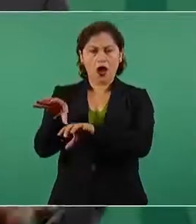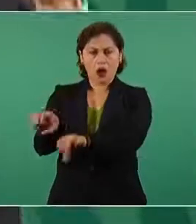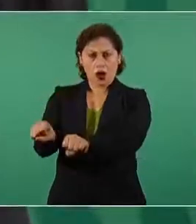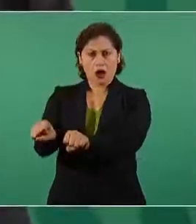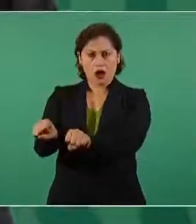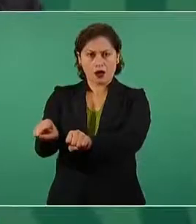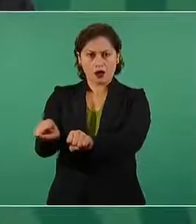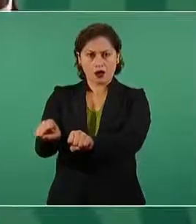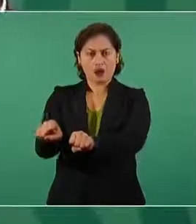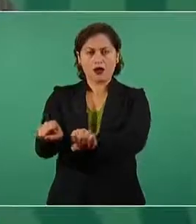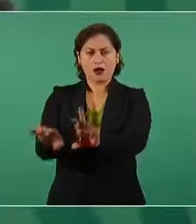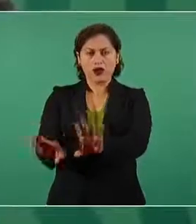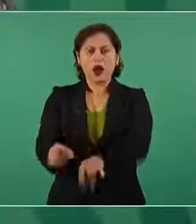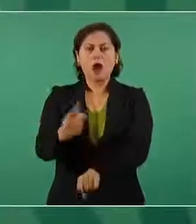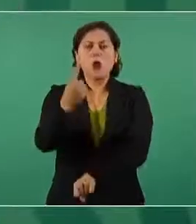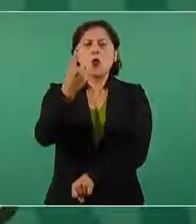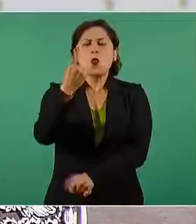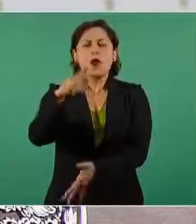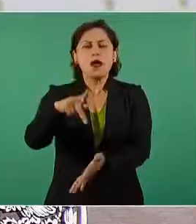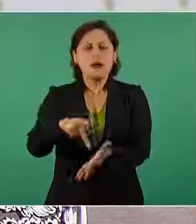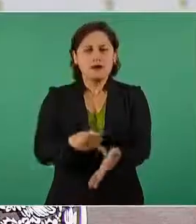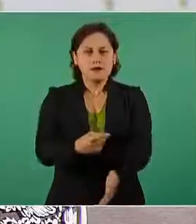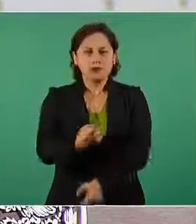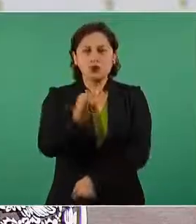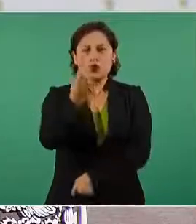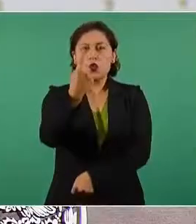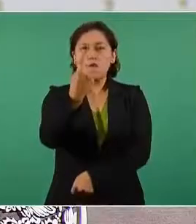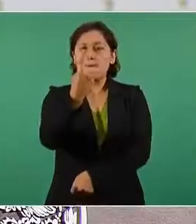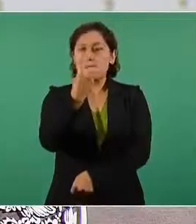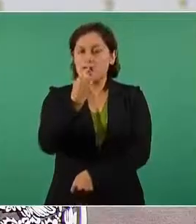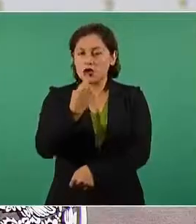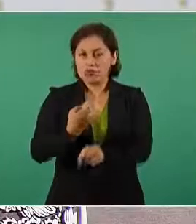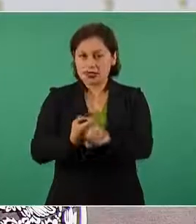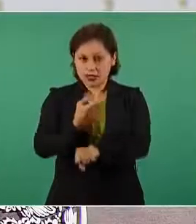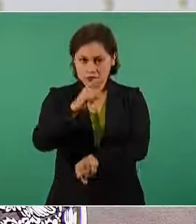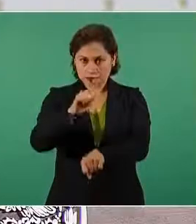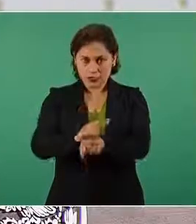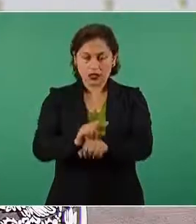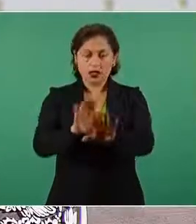estatales, un caso, además, para no